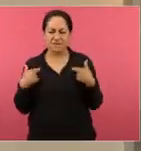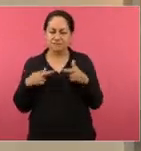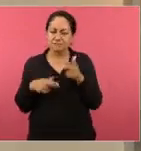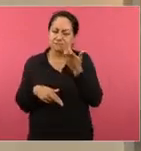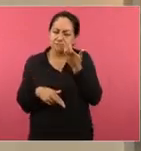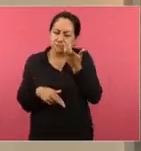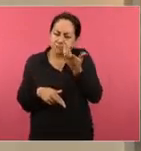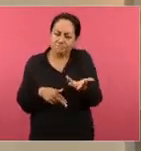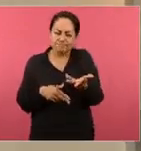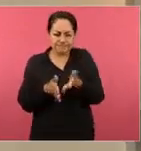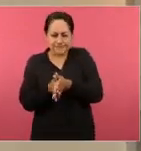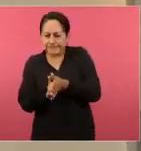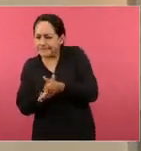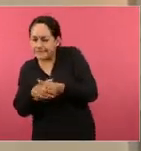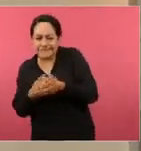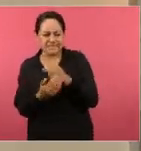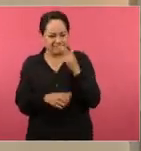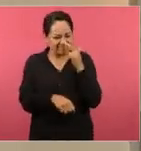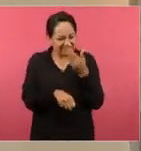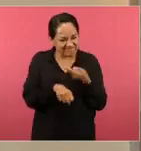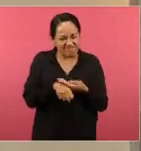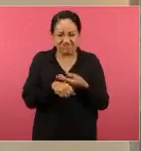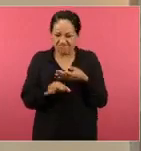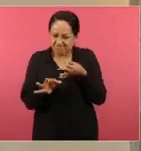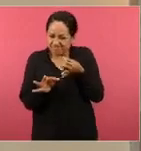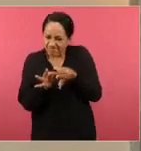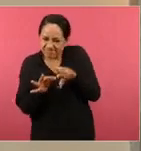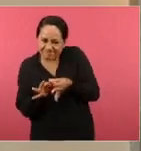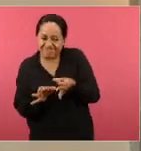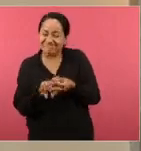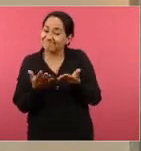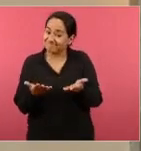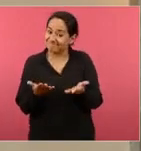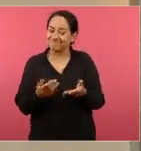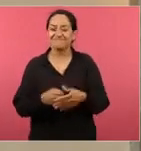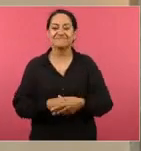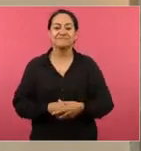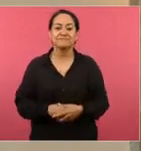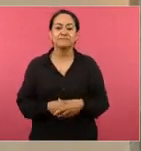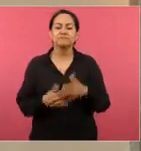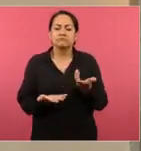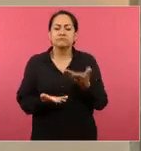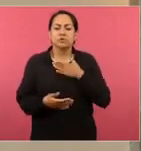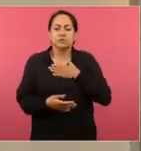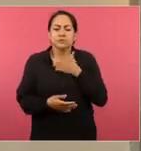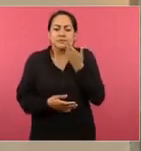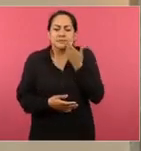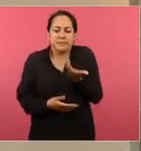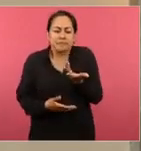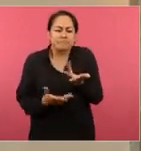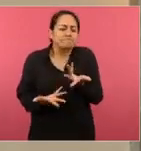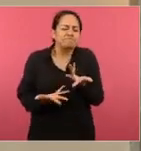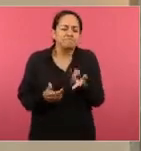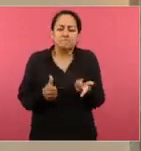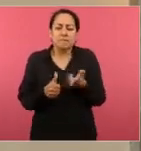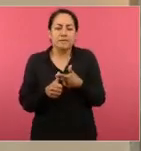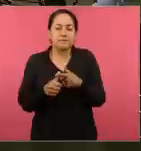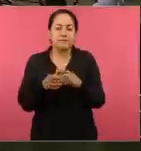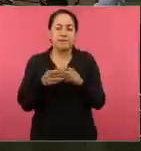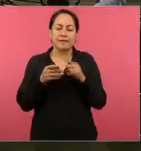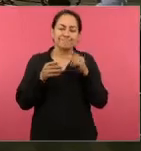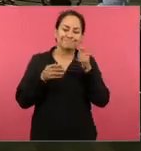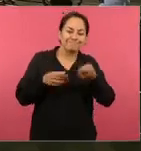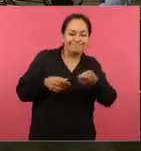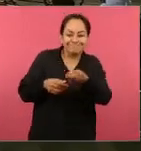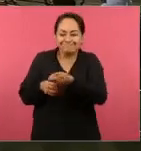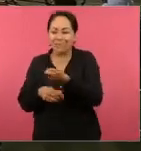tarea. Yo quiero iniciar saludando a mis compañeros y compañeras de telesecundaria